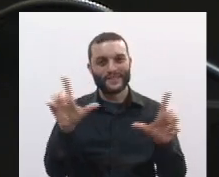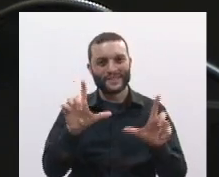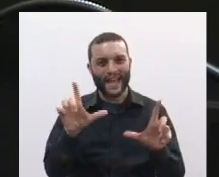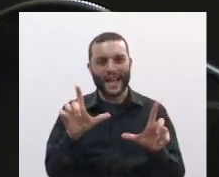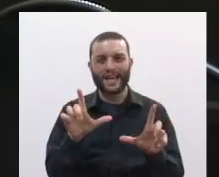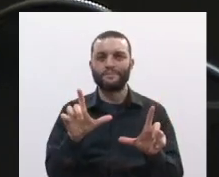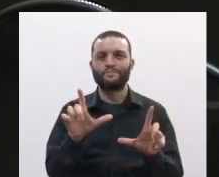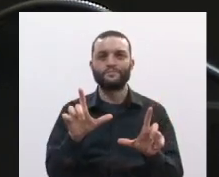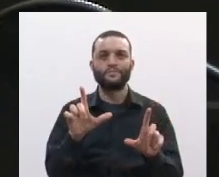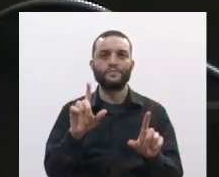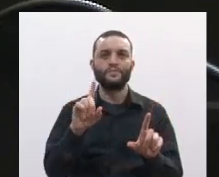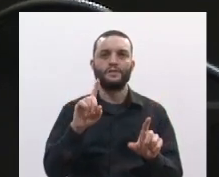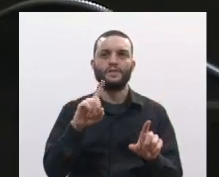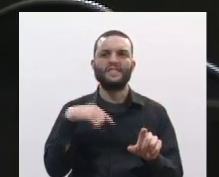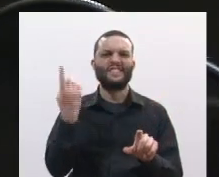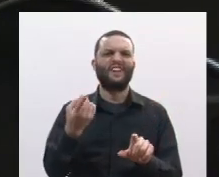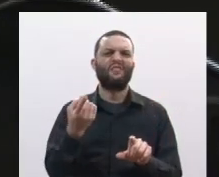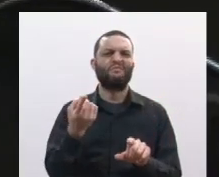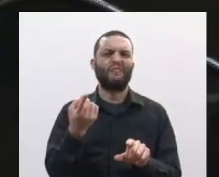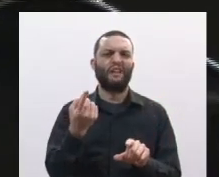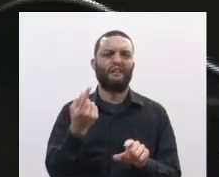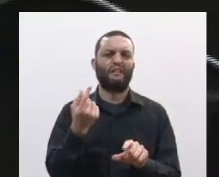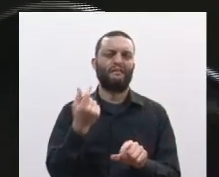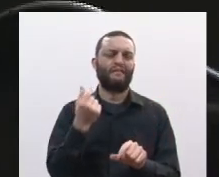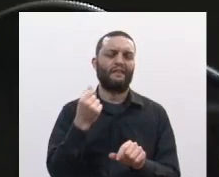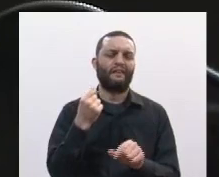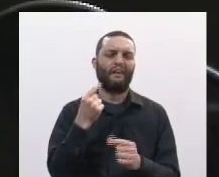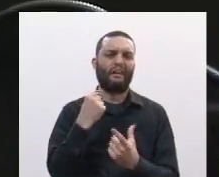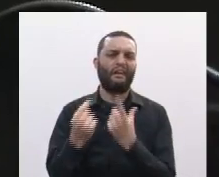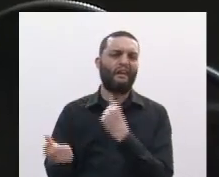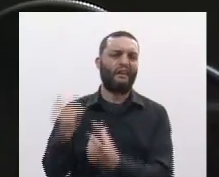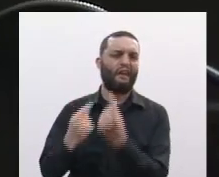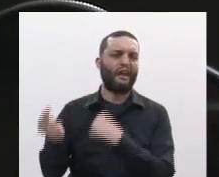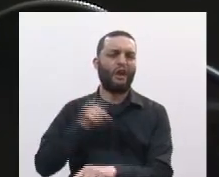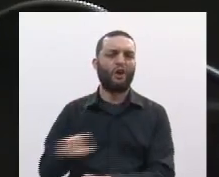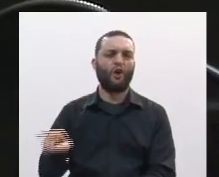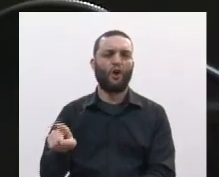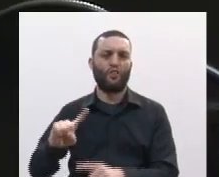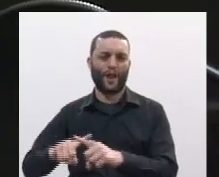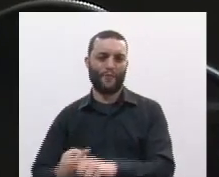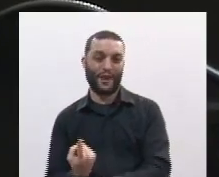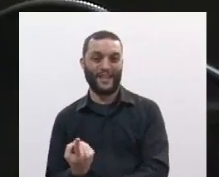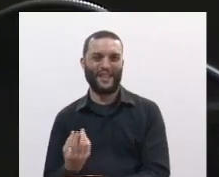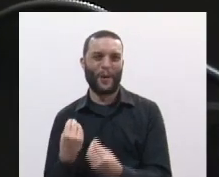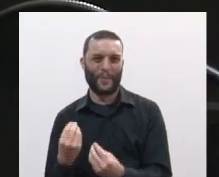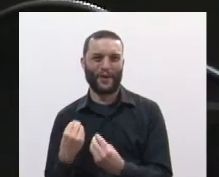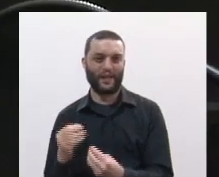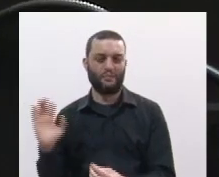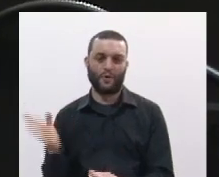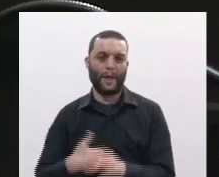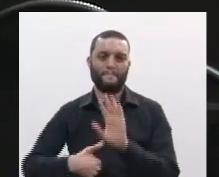aquella época que se encargaba de denostar a los políticos, porque todos los políticos de todos los partidos, obviamente, eran